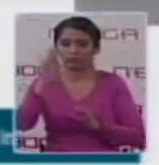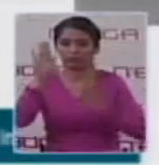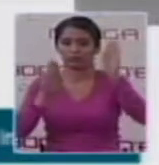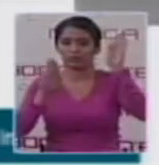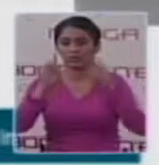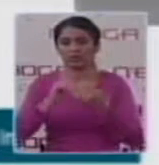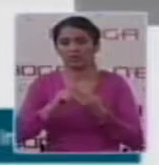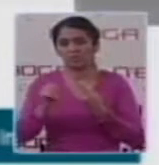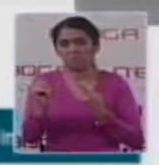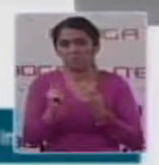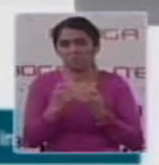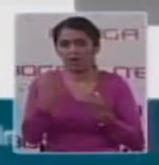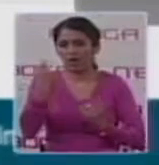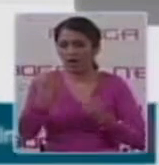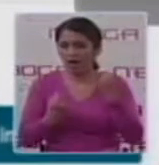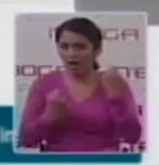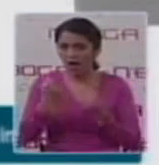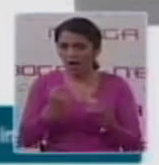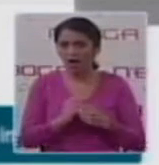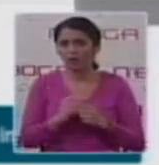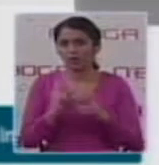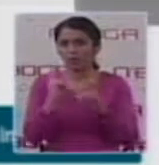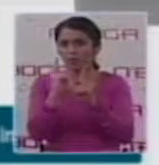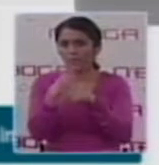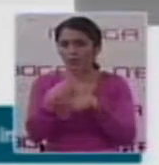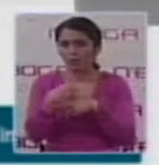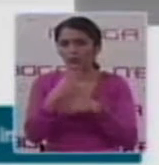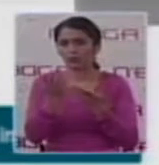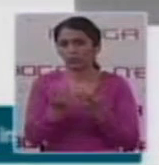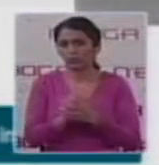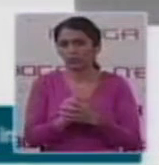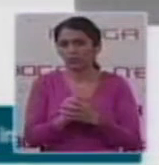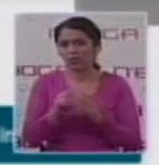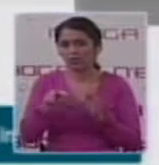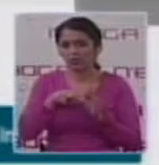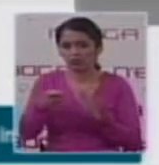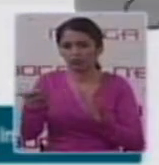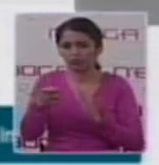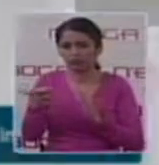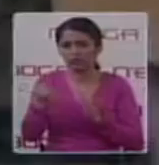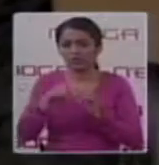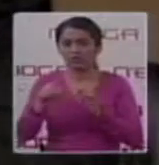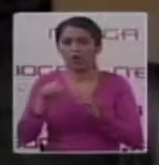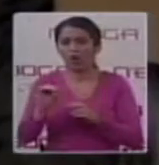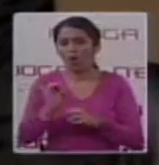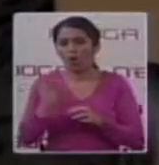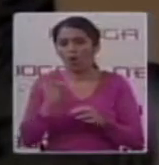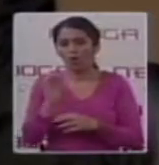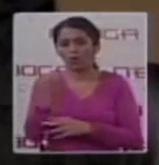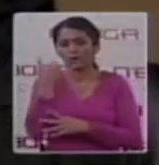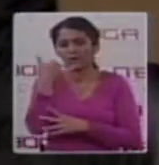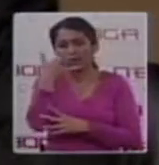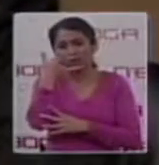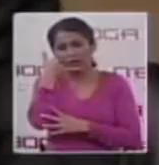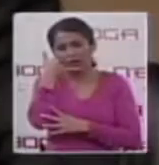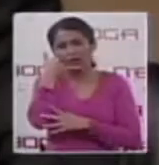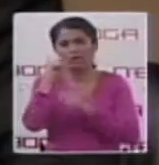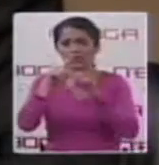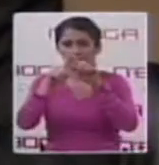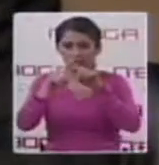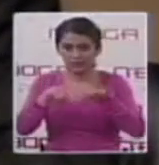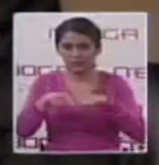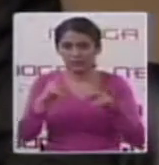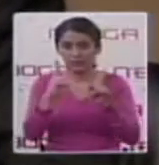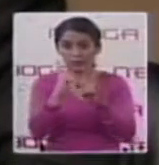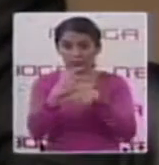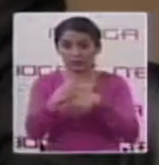Vehículos, artefactos electrónicos, celulares, o dependiendo de cada uno de los lotes que vayamos subiendo, vamos